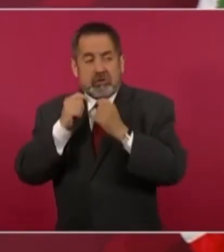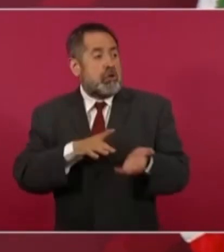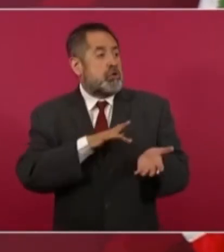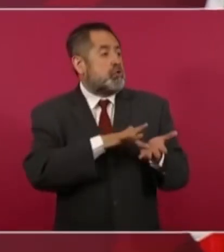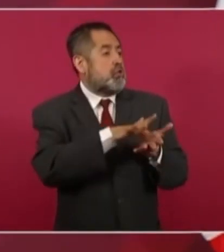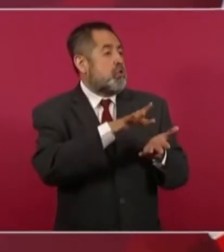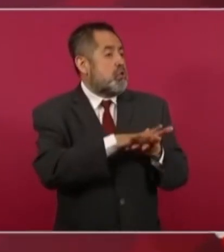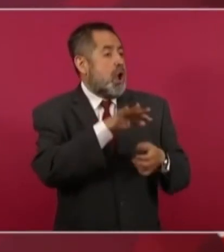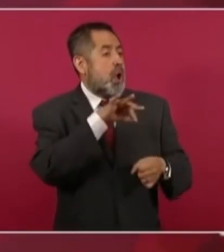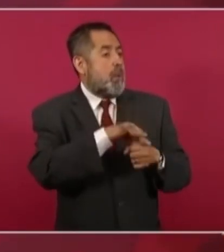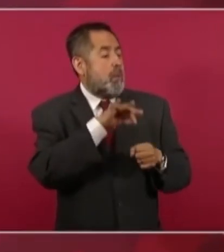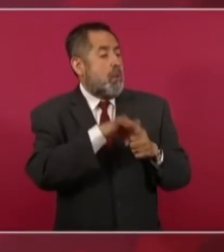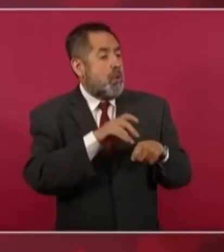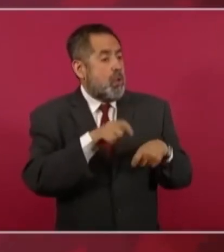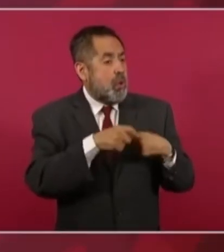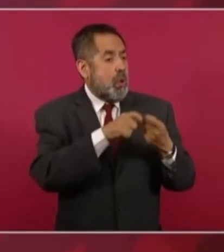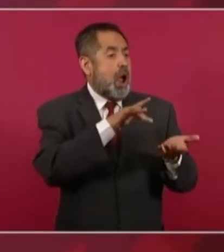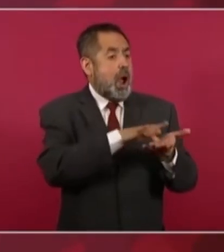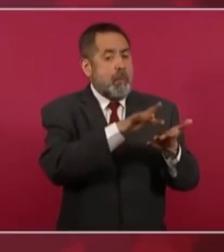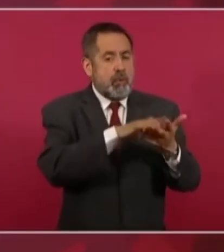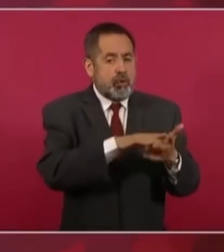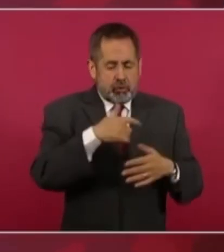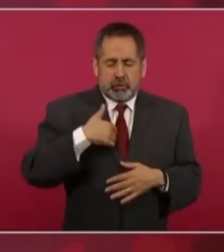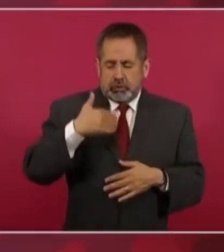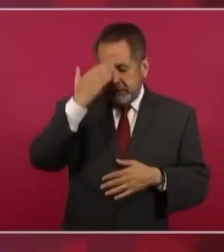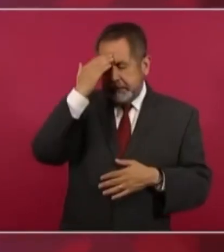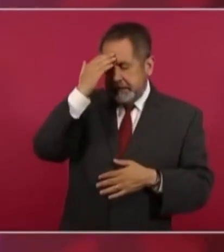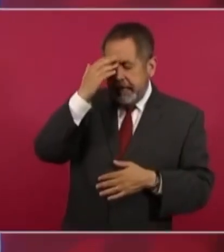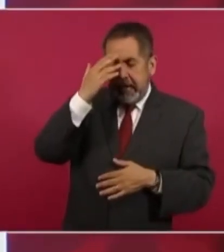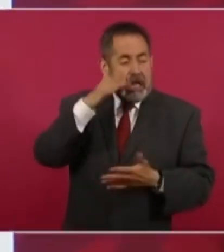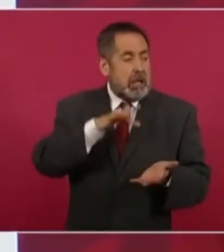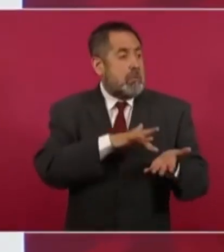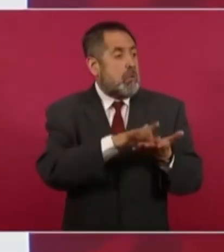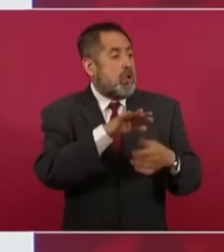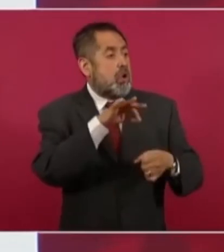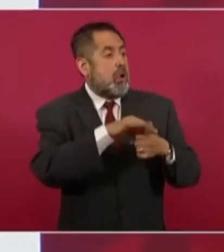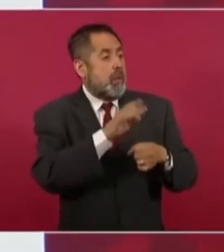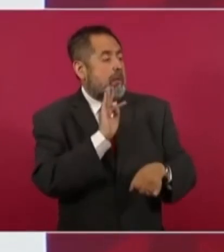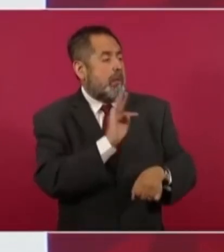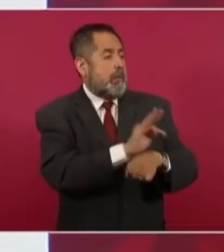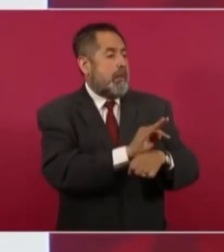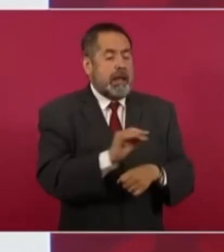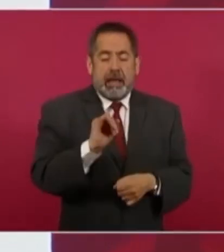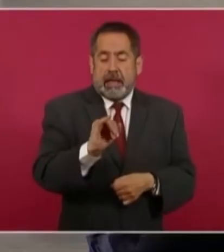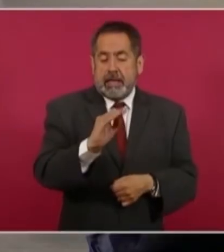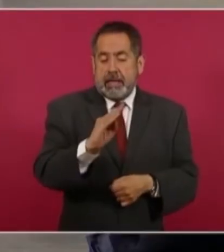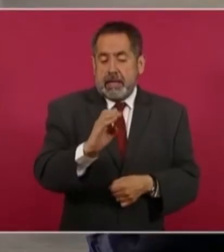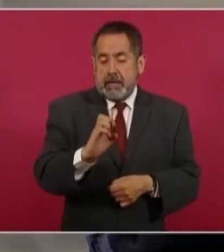porque votaron consciente o inconscientemente a favor de Iberdrola.